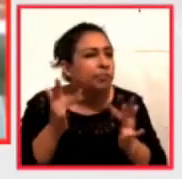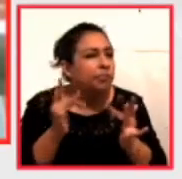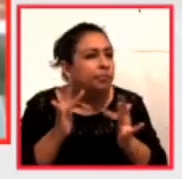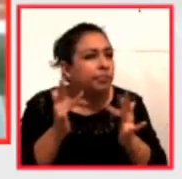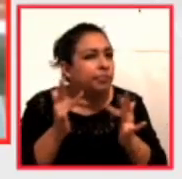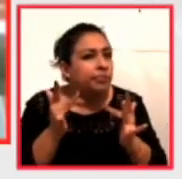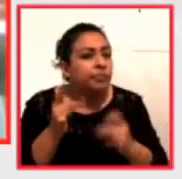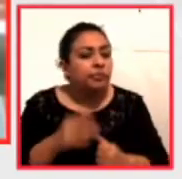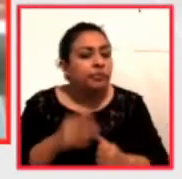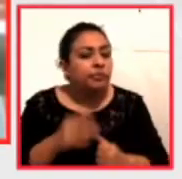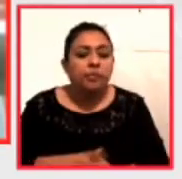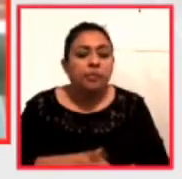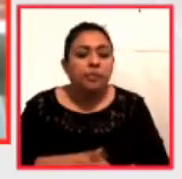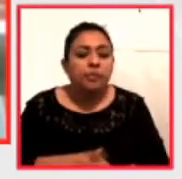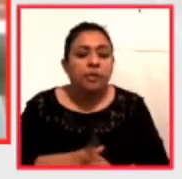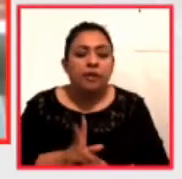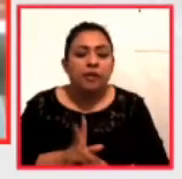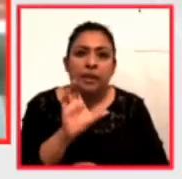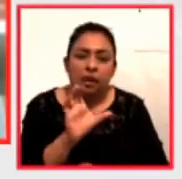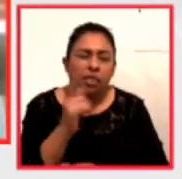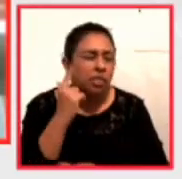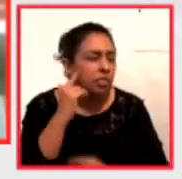Vitamina C.